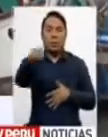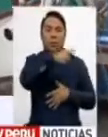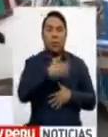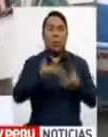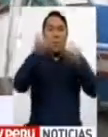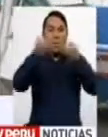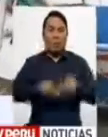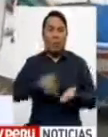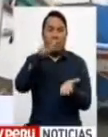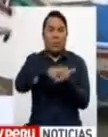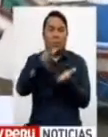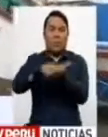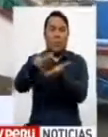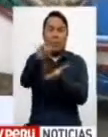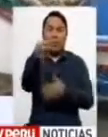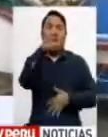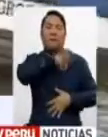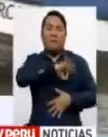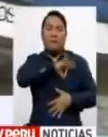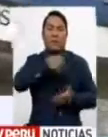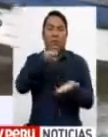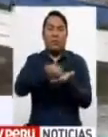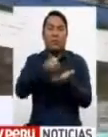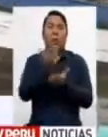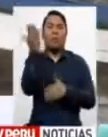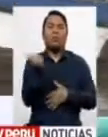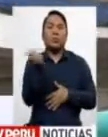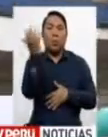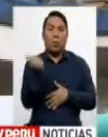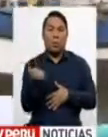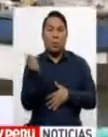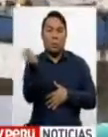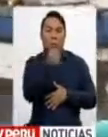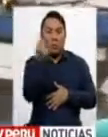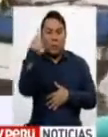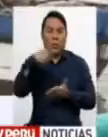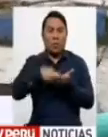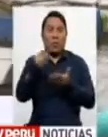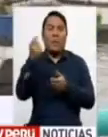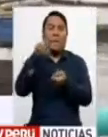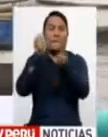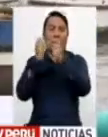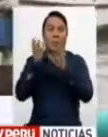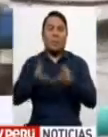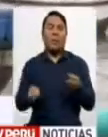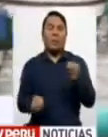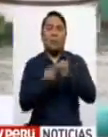para que puedan contar con beneficios como el seguro obligatorio del pesquero, que pronto será implementado.